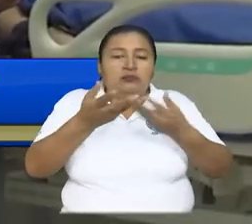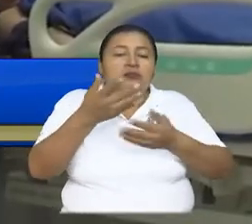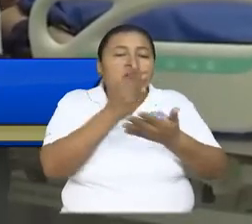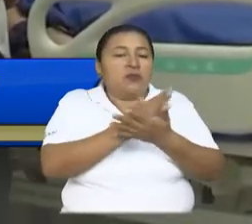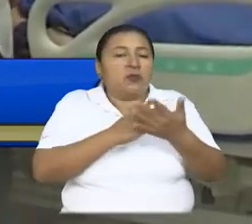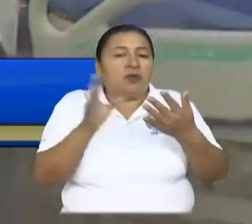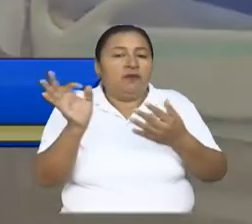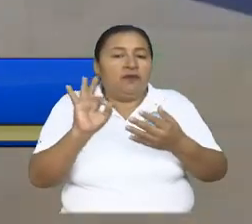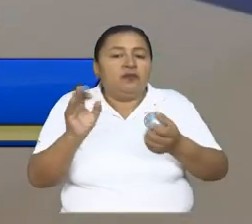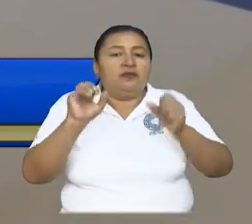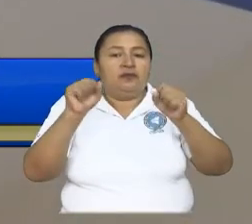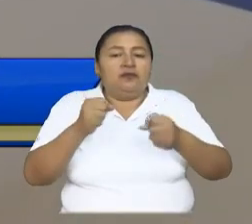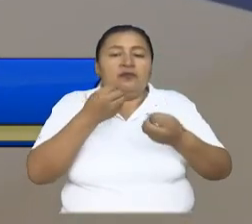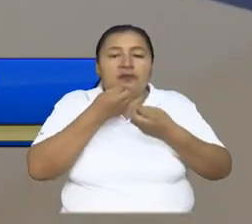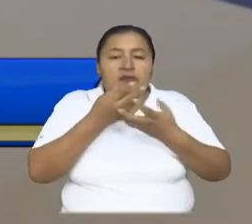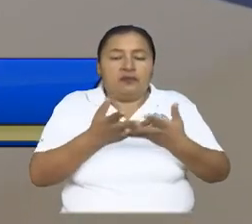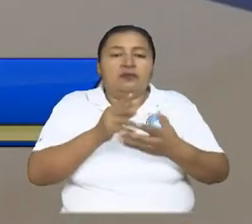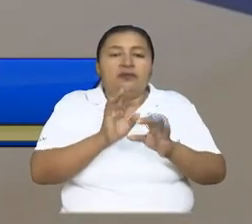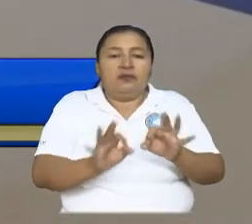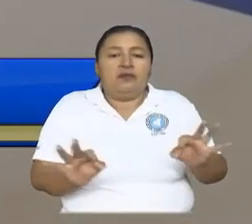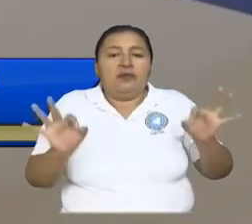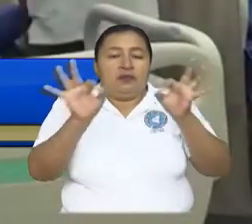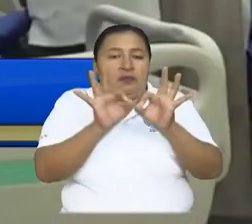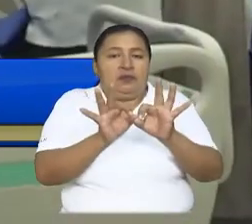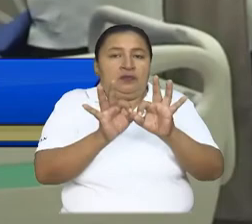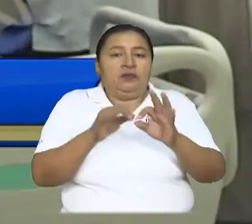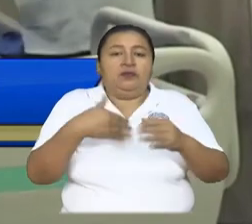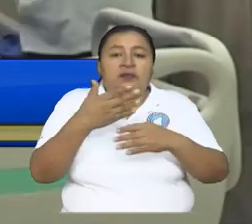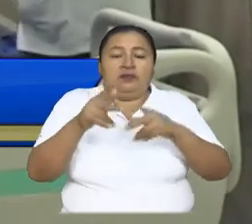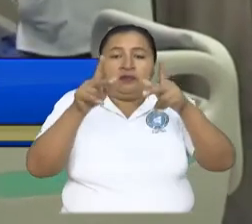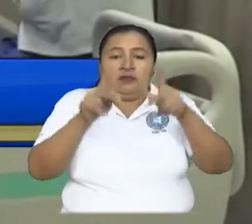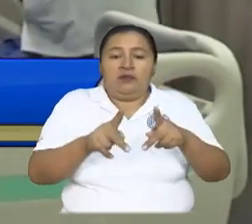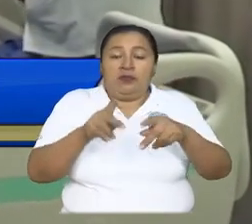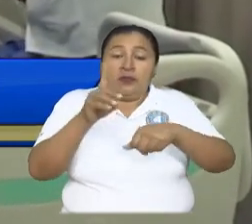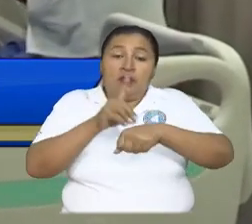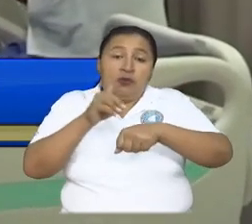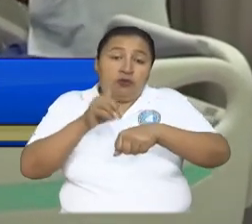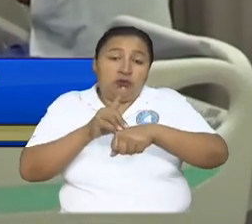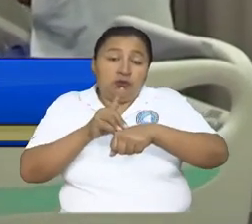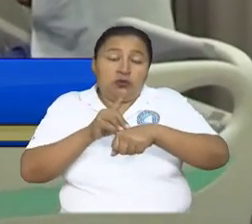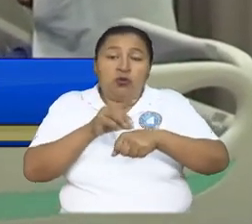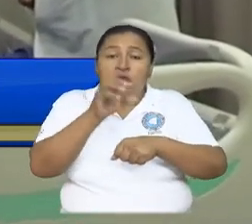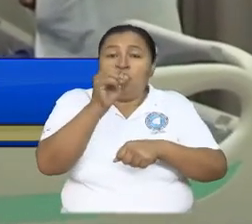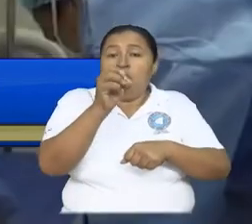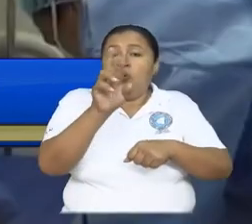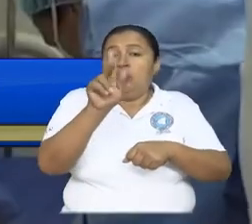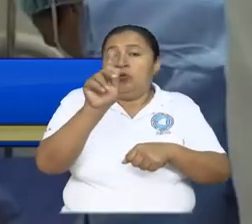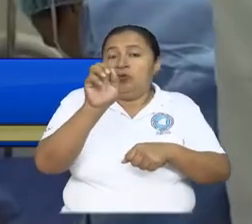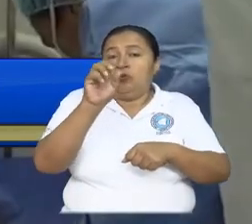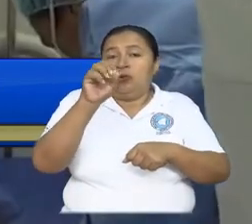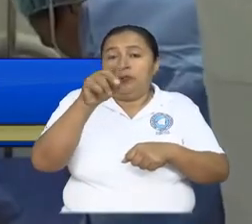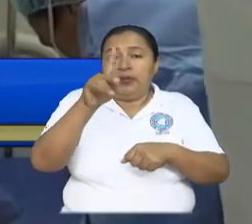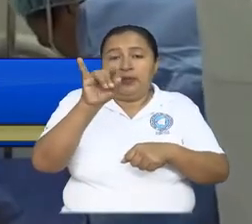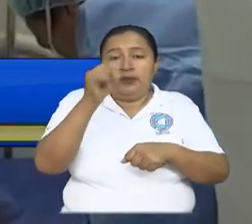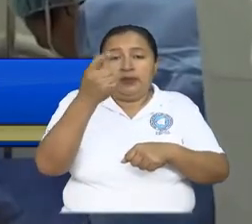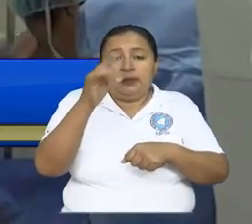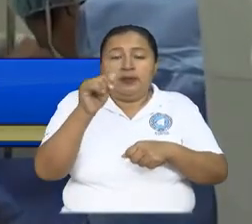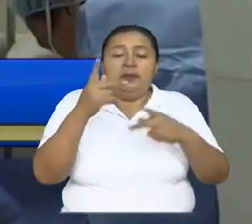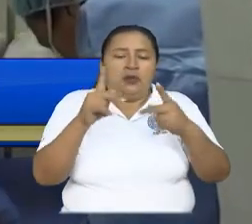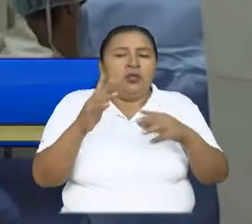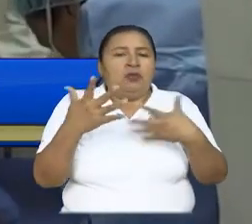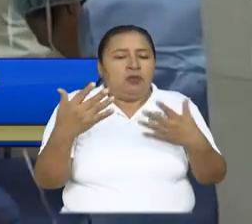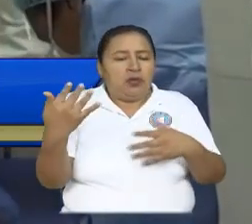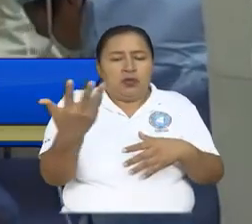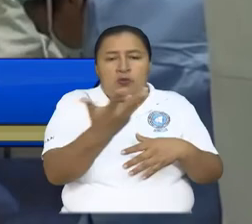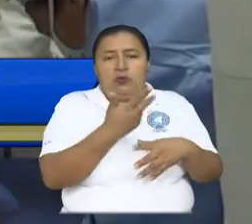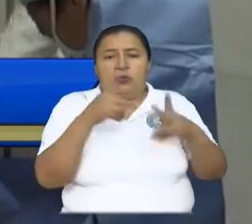alguna manera información importante para los médicos ortopedistas pero también para para todos